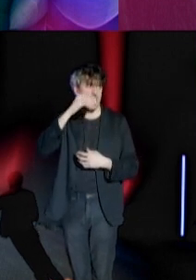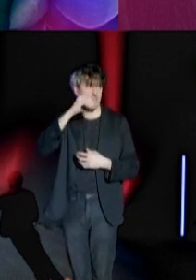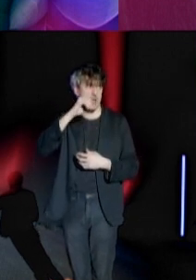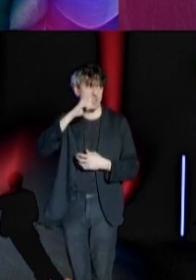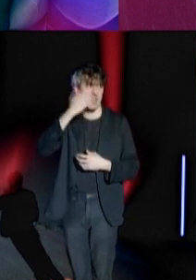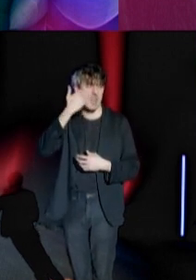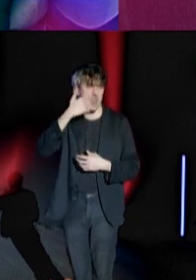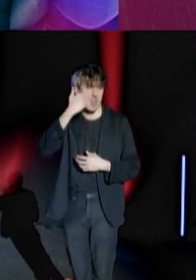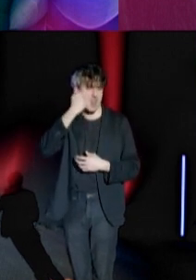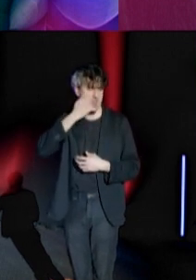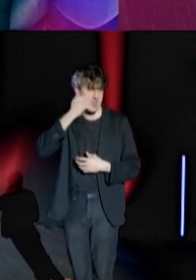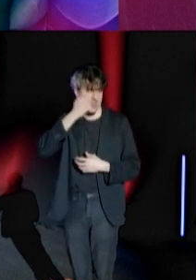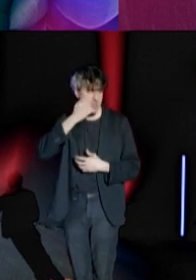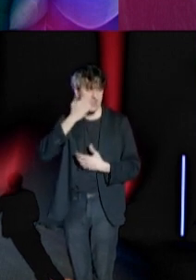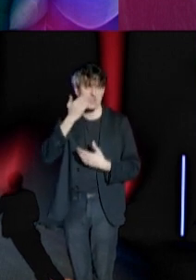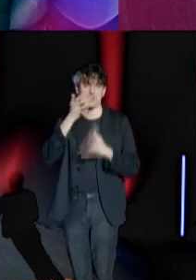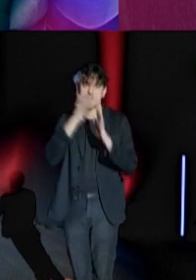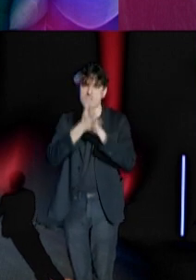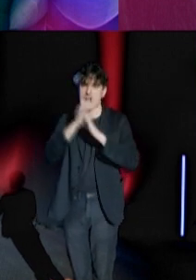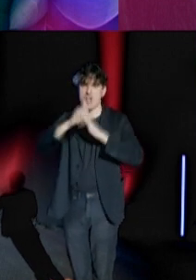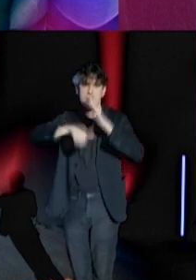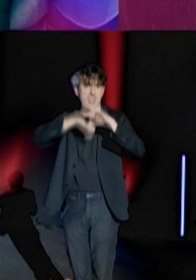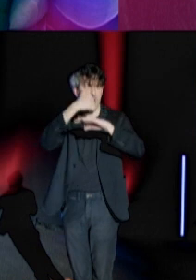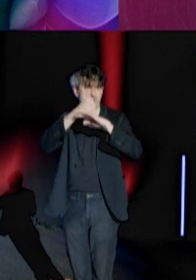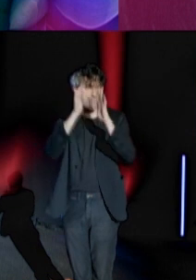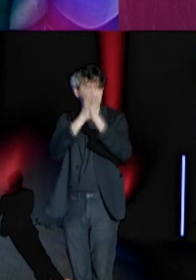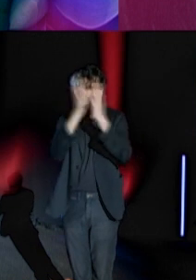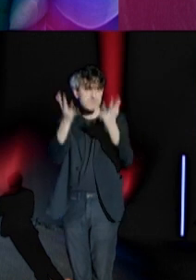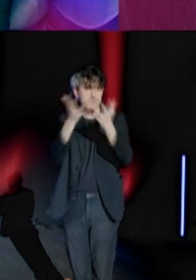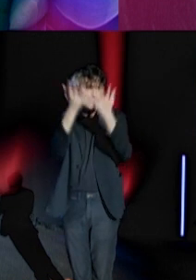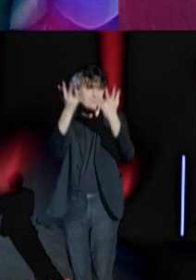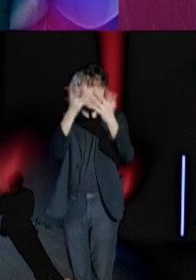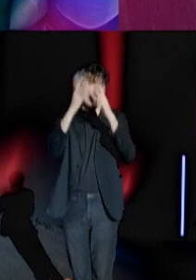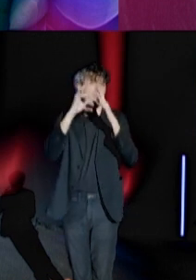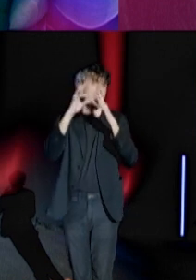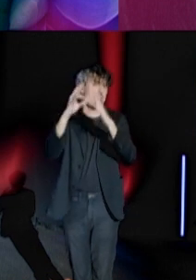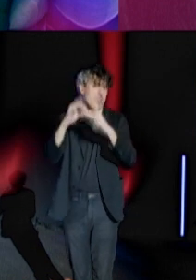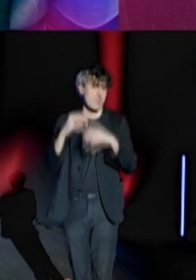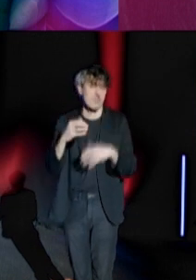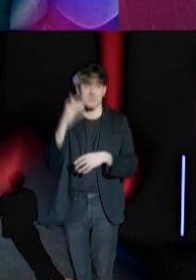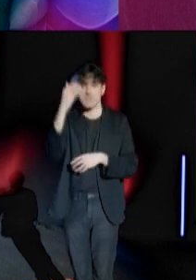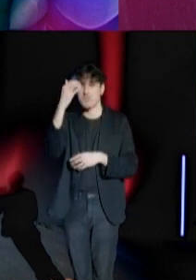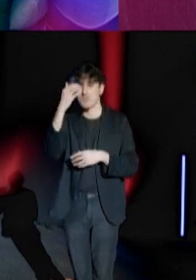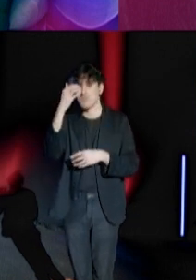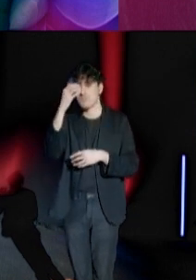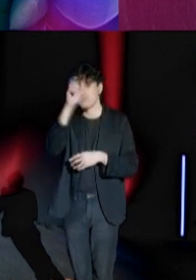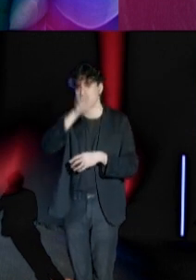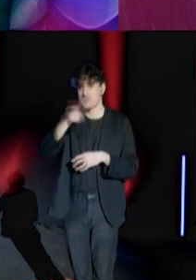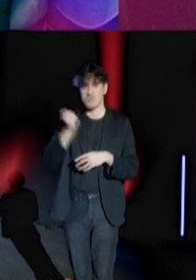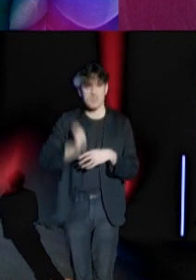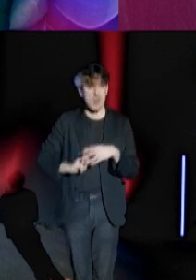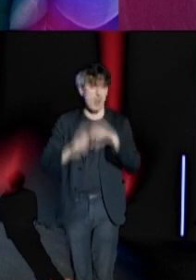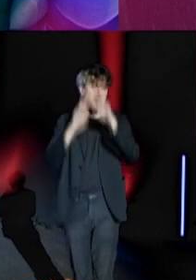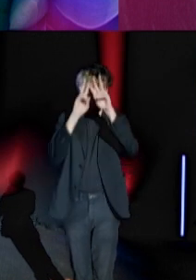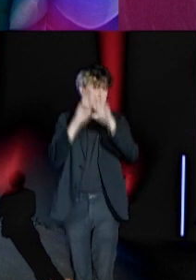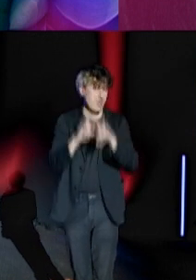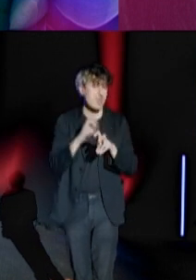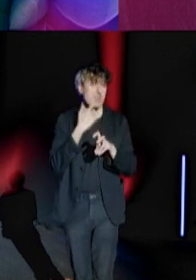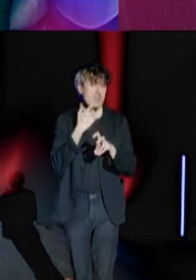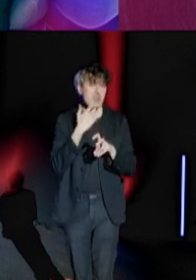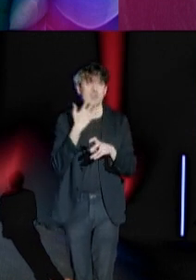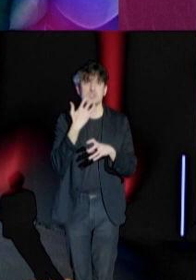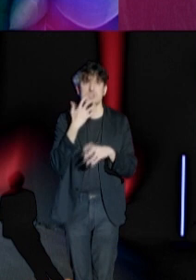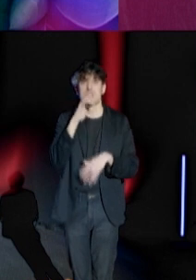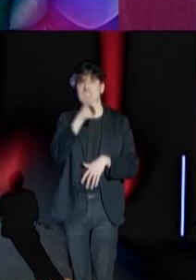está liderando está empujando de hecho lo que nos Dice muchos analistas es que si se maneja un portfolio de